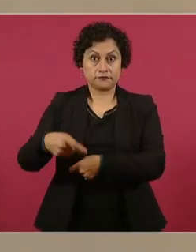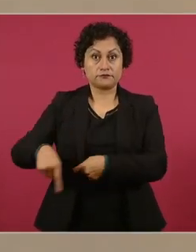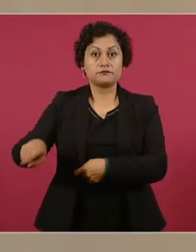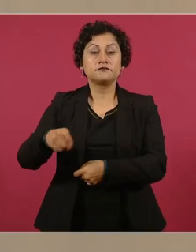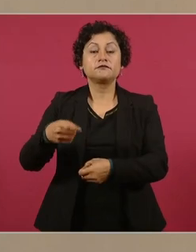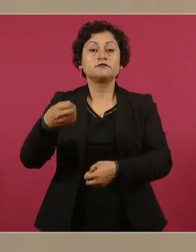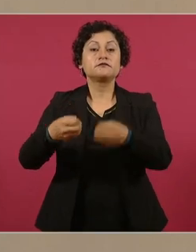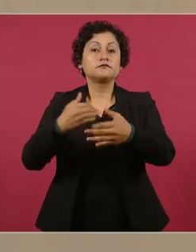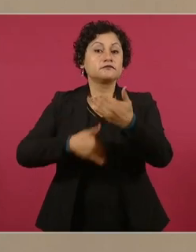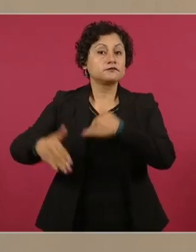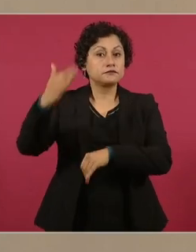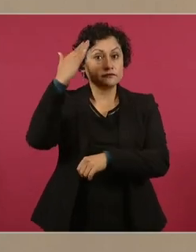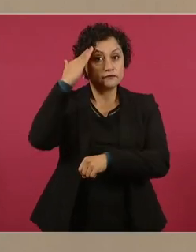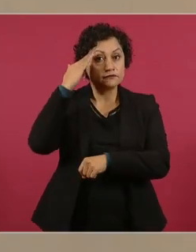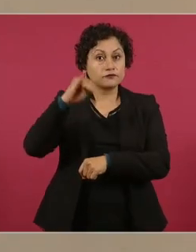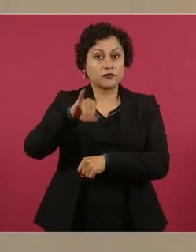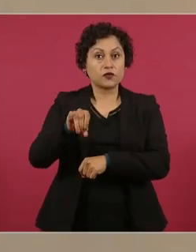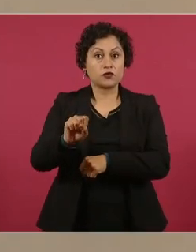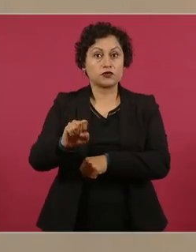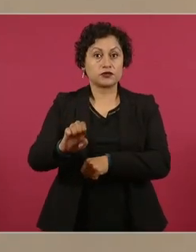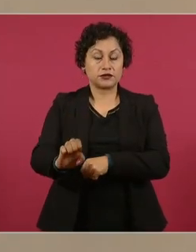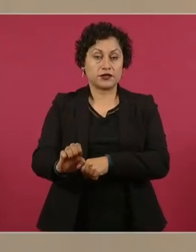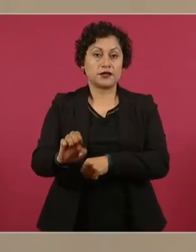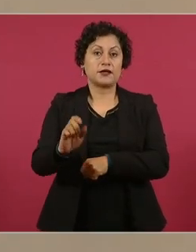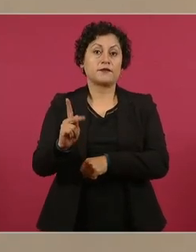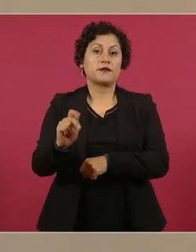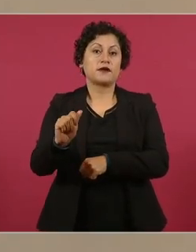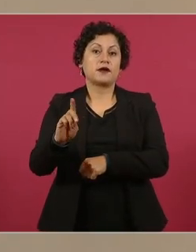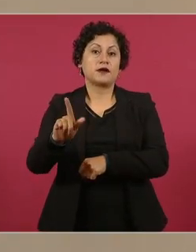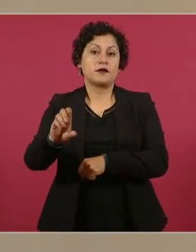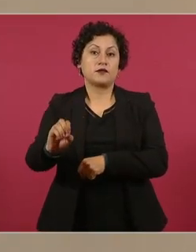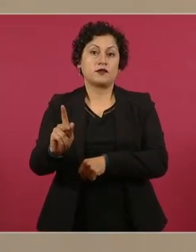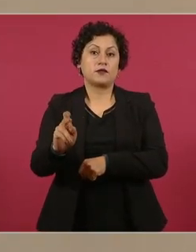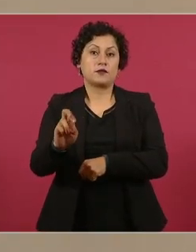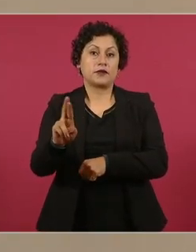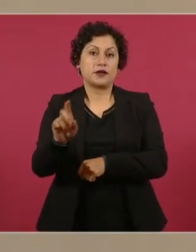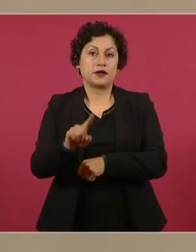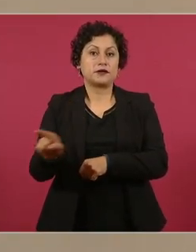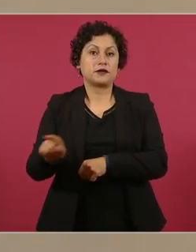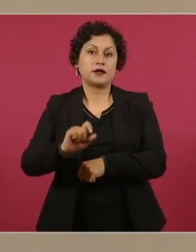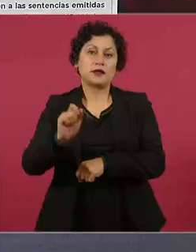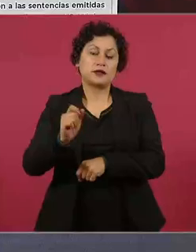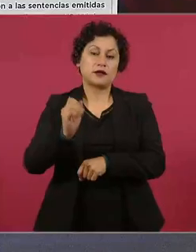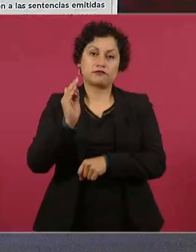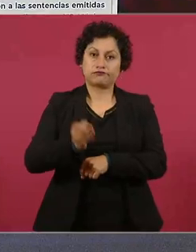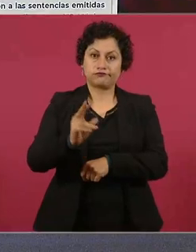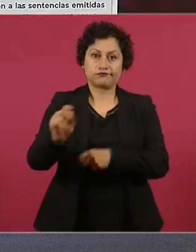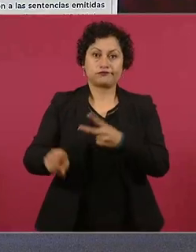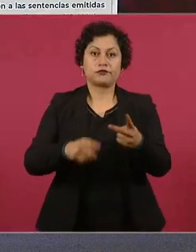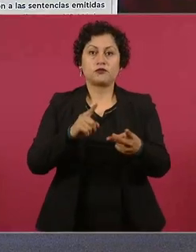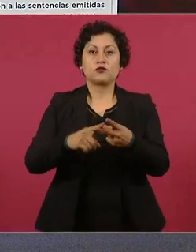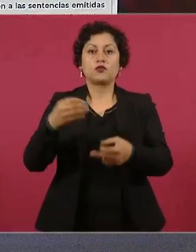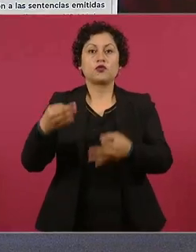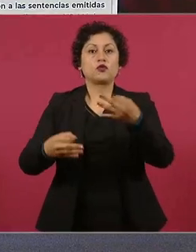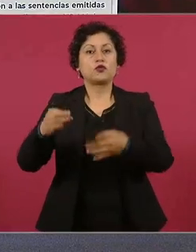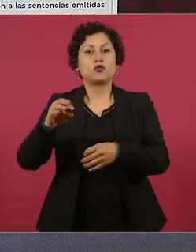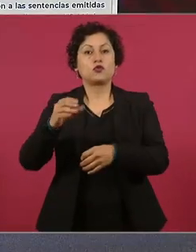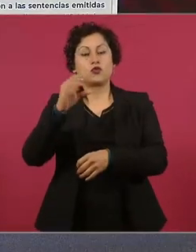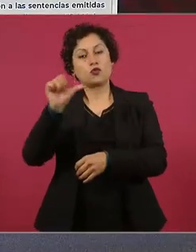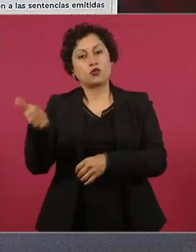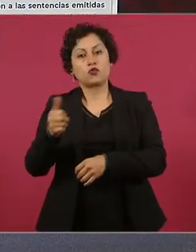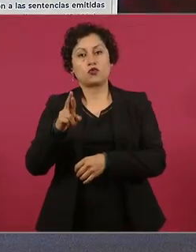magistrado José Pablo Pérez Villalba, que votó en contra, el magistrado Rubén Arturo Sánchez Valencia,